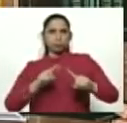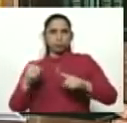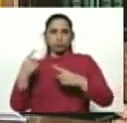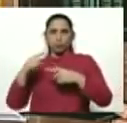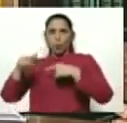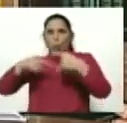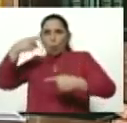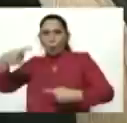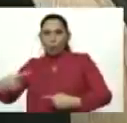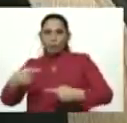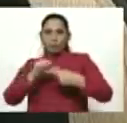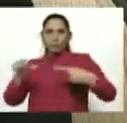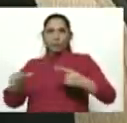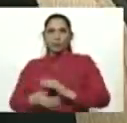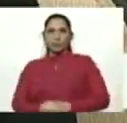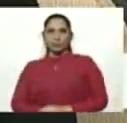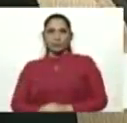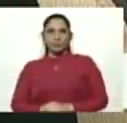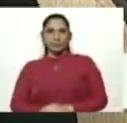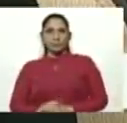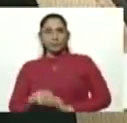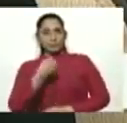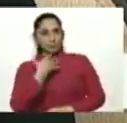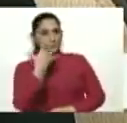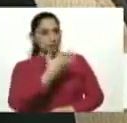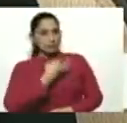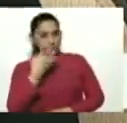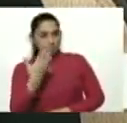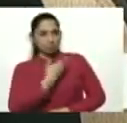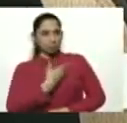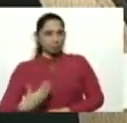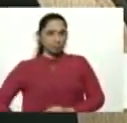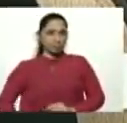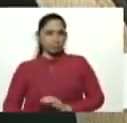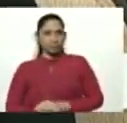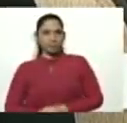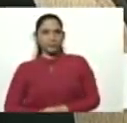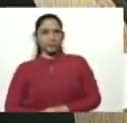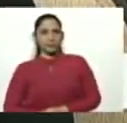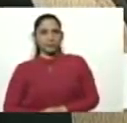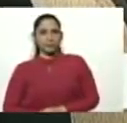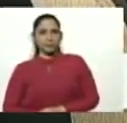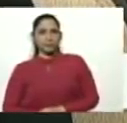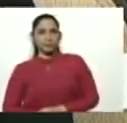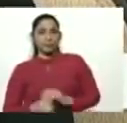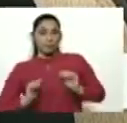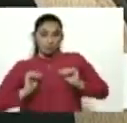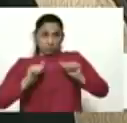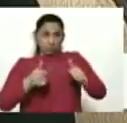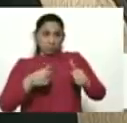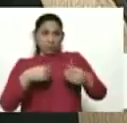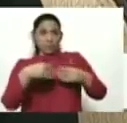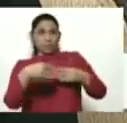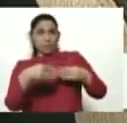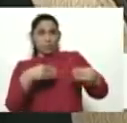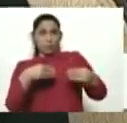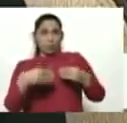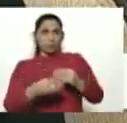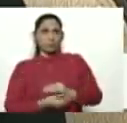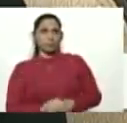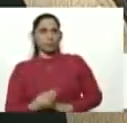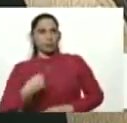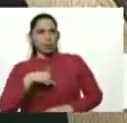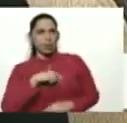semana? Por favor, ministra. Buenas tardes, presidente. Desde el inicio de la flexibilización nos